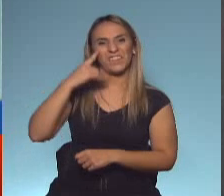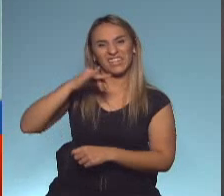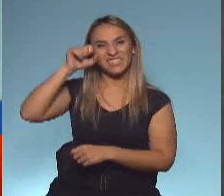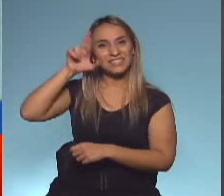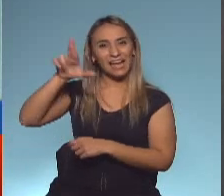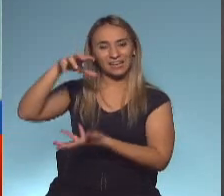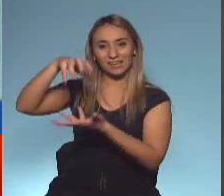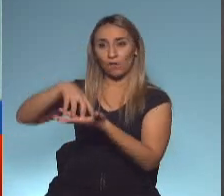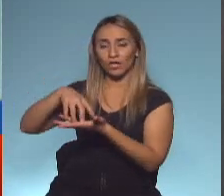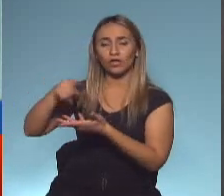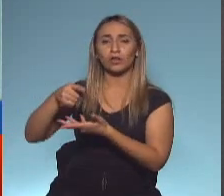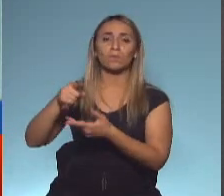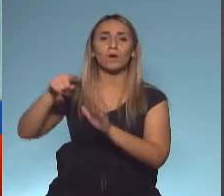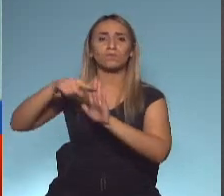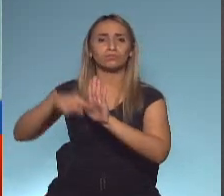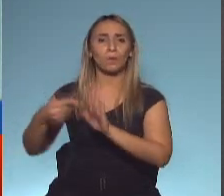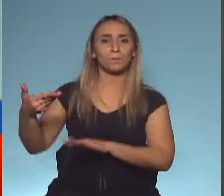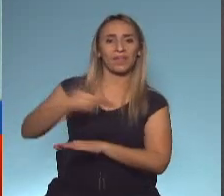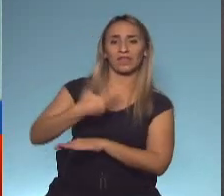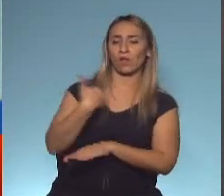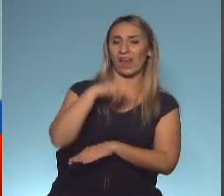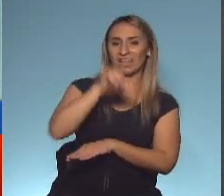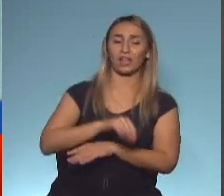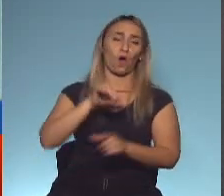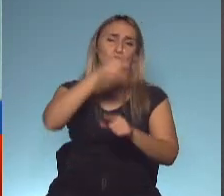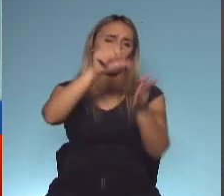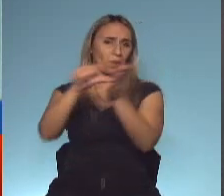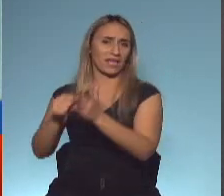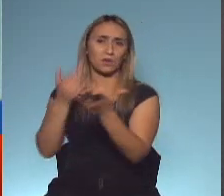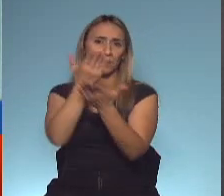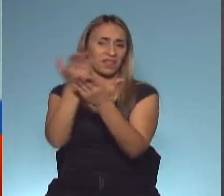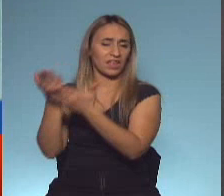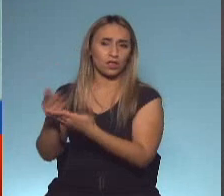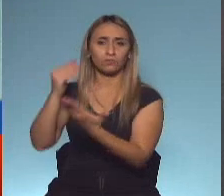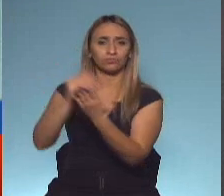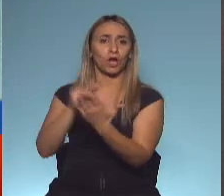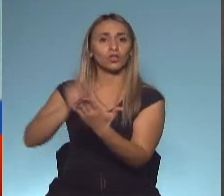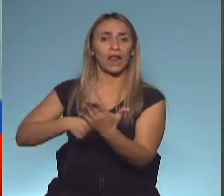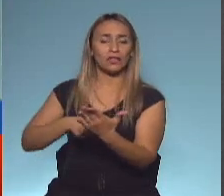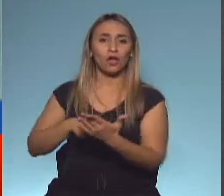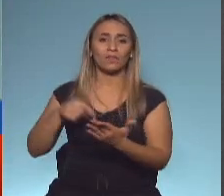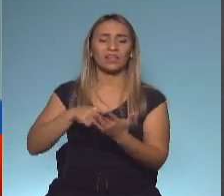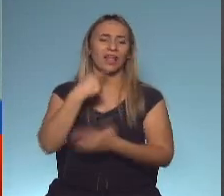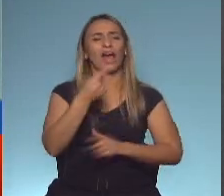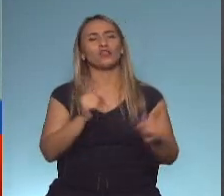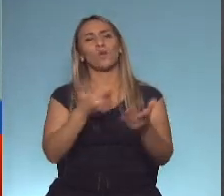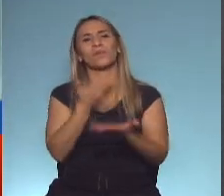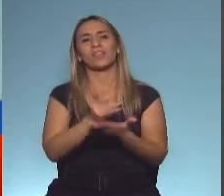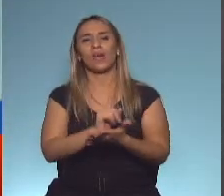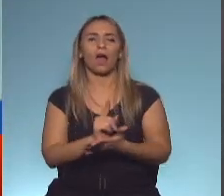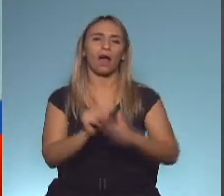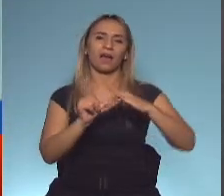pide en general Pfizer o lo que le ha pedido al resto, y ahí es donde dice que no es que pidió hielos continentales o